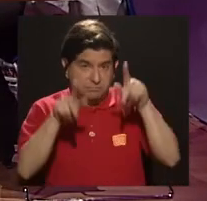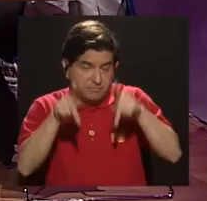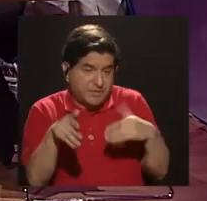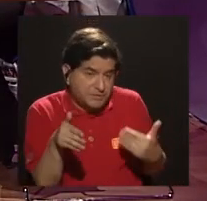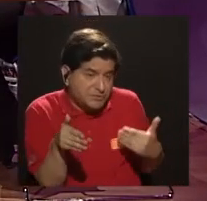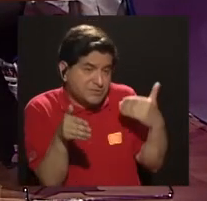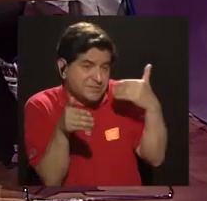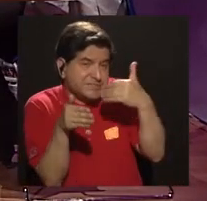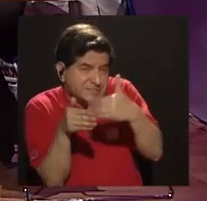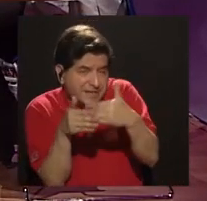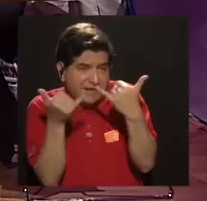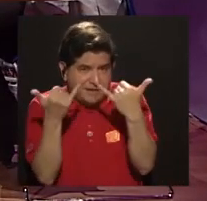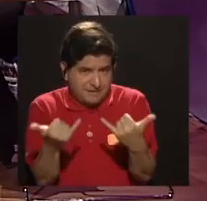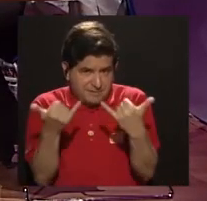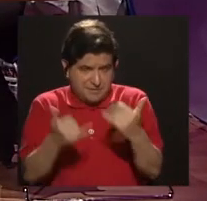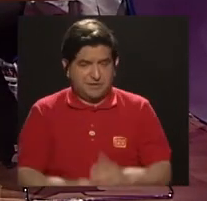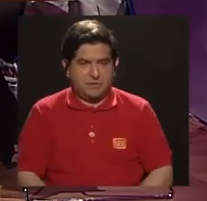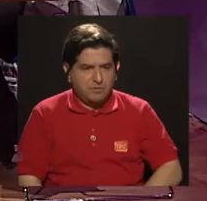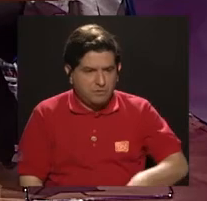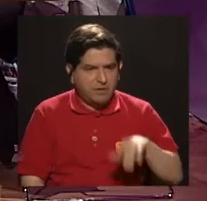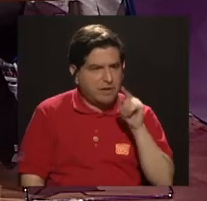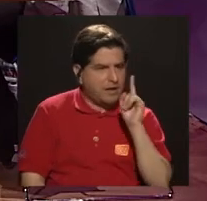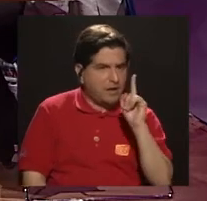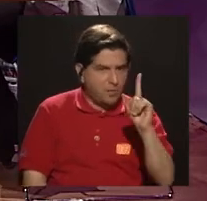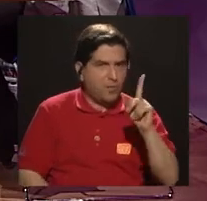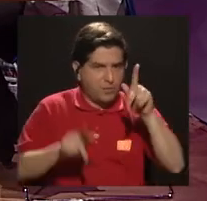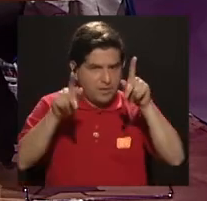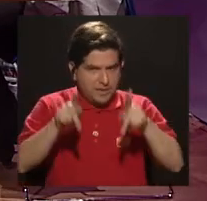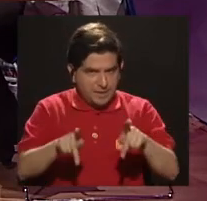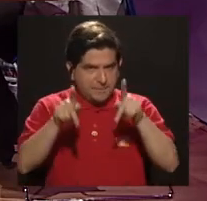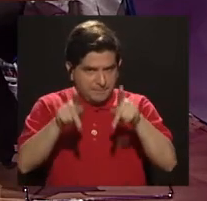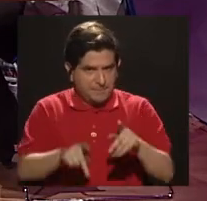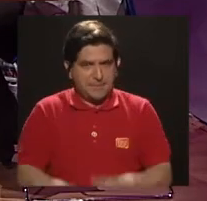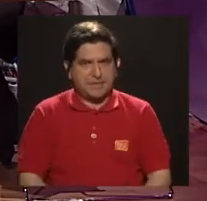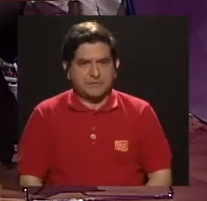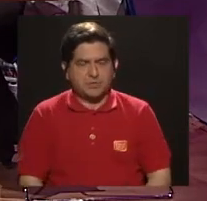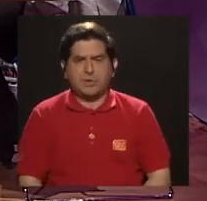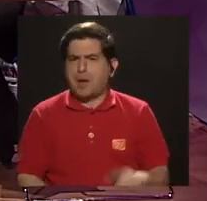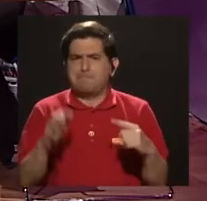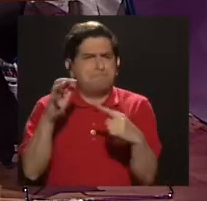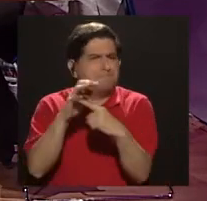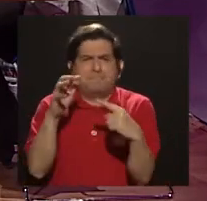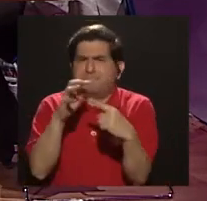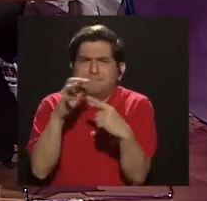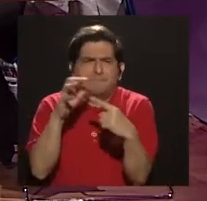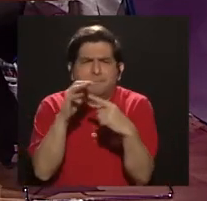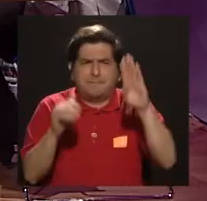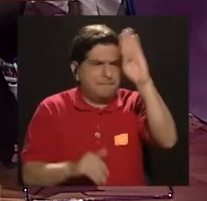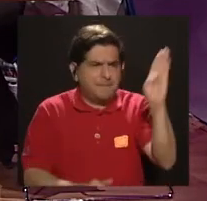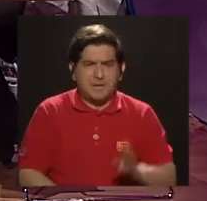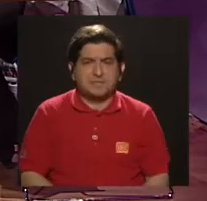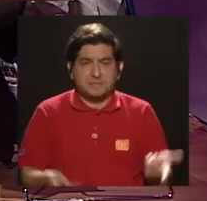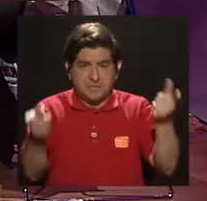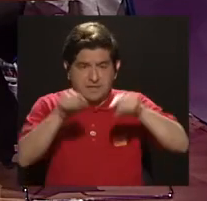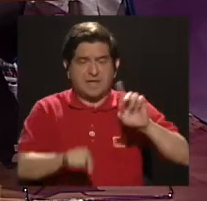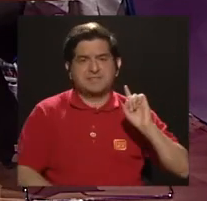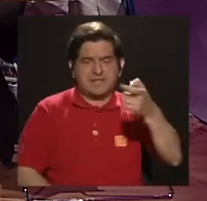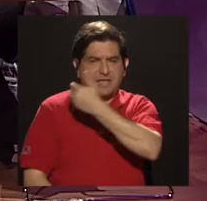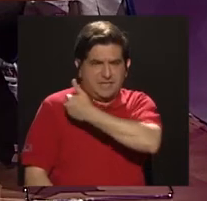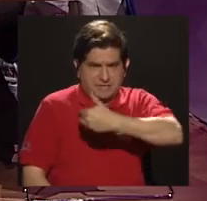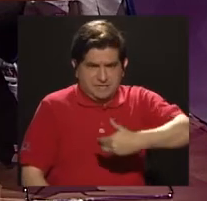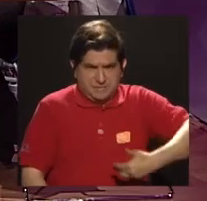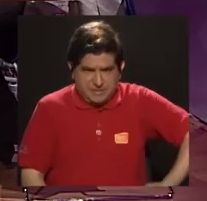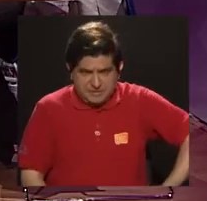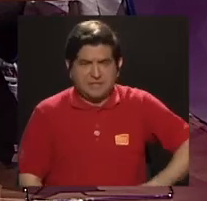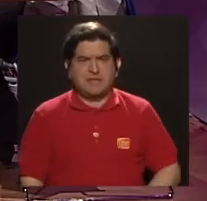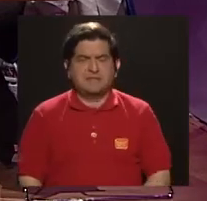cercanas a ella en cuenta una de las personalidades más populares de brasil como es el caso de la ex presidenta